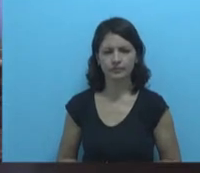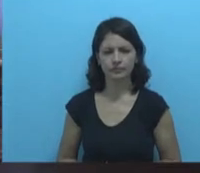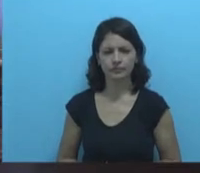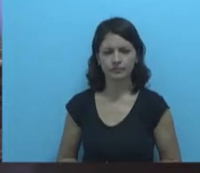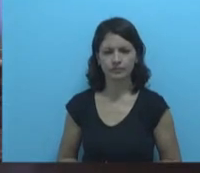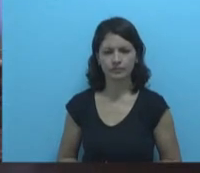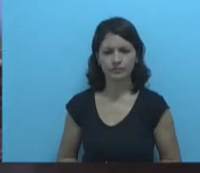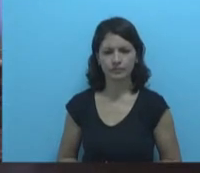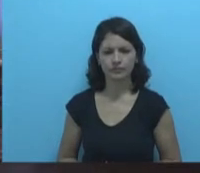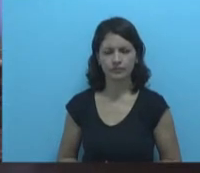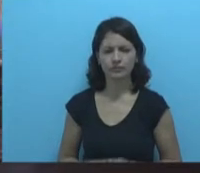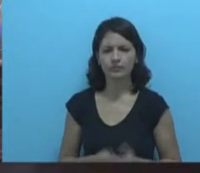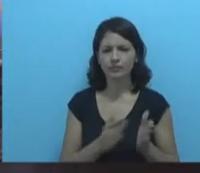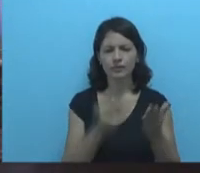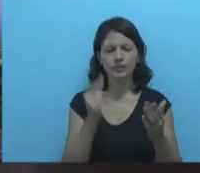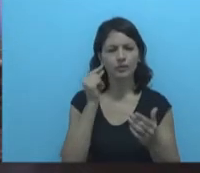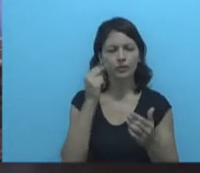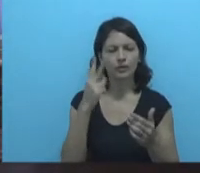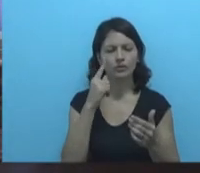Expediente